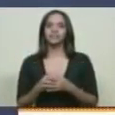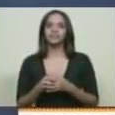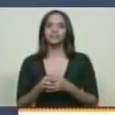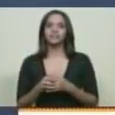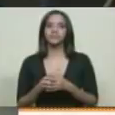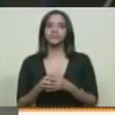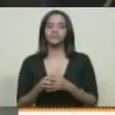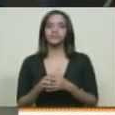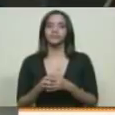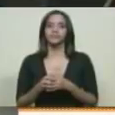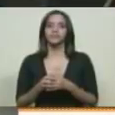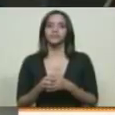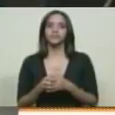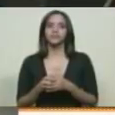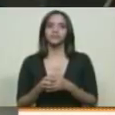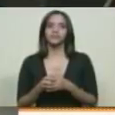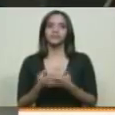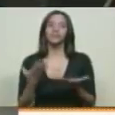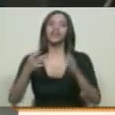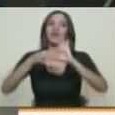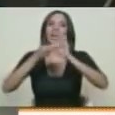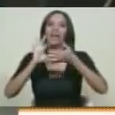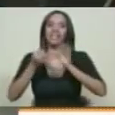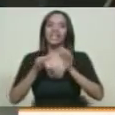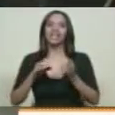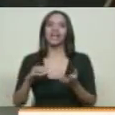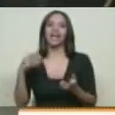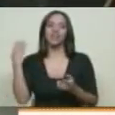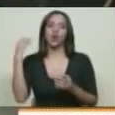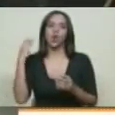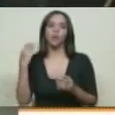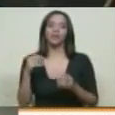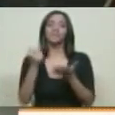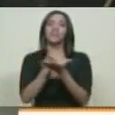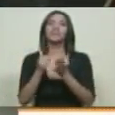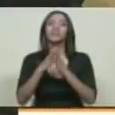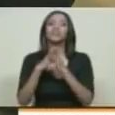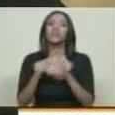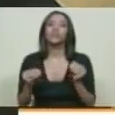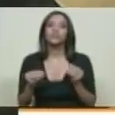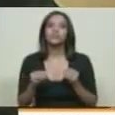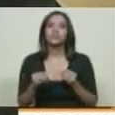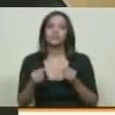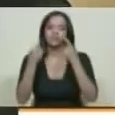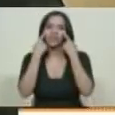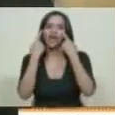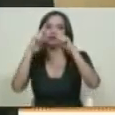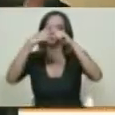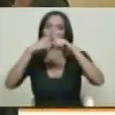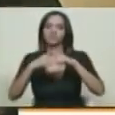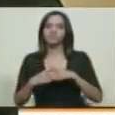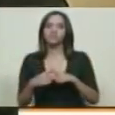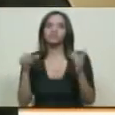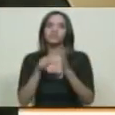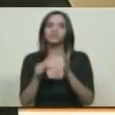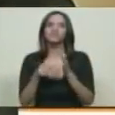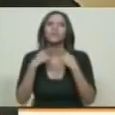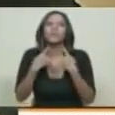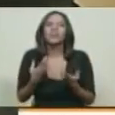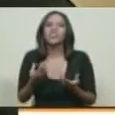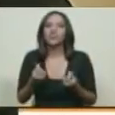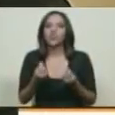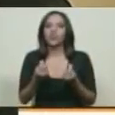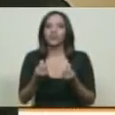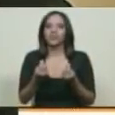Farmatodo no gana dinero. Ganaron tanto que montaron una cadena en Colombia. Ha perdido los últimos 5 años, Farmatodo. Veamos sus cuentas. ¿Dónde está perdiendo dinero? Con lo